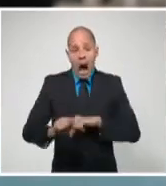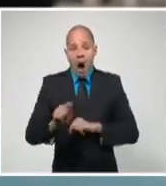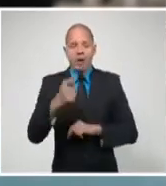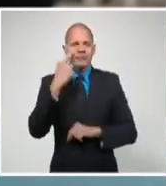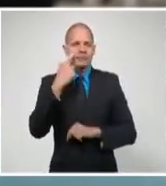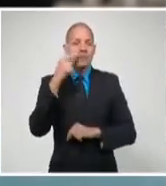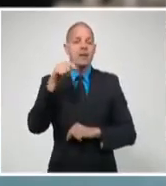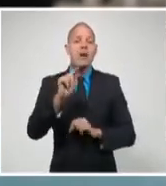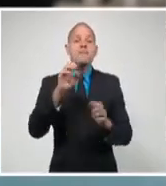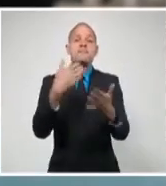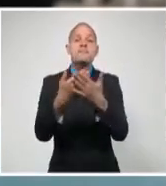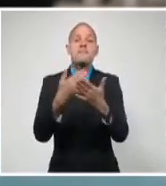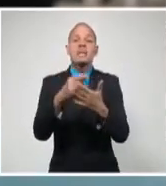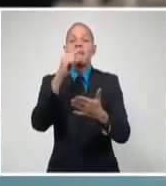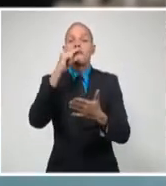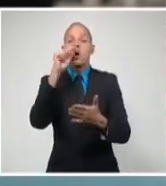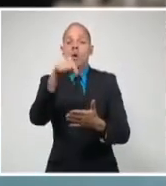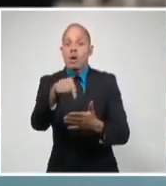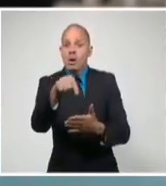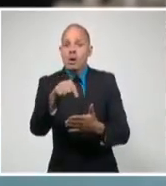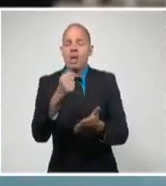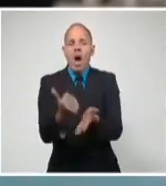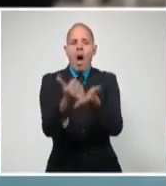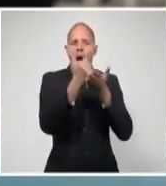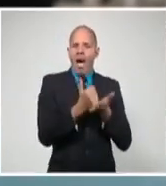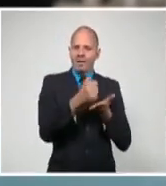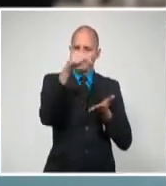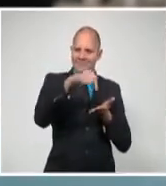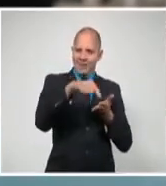Biocuba Pharma dentro de la Universidad de La Habana, porque realmente nosotros vamos a obtener